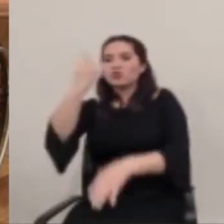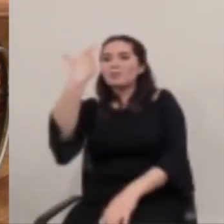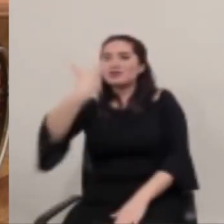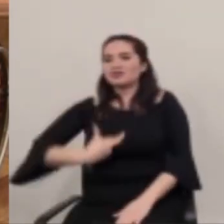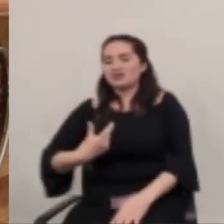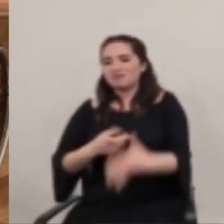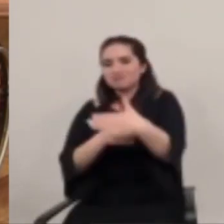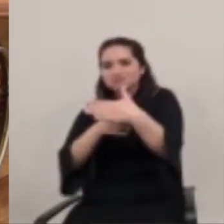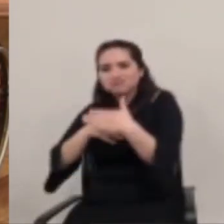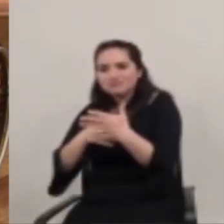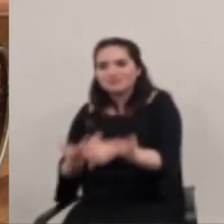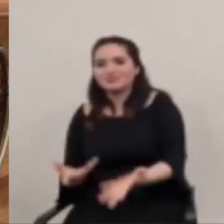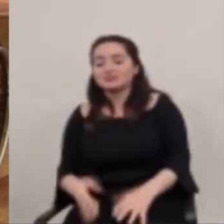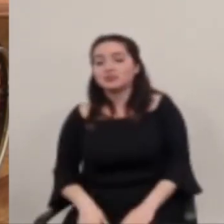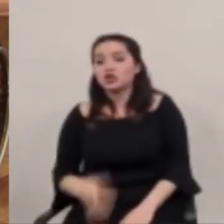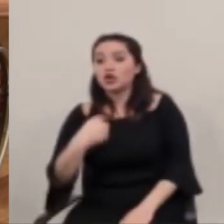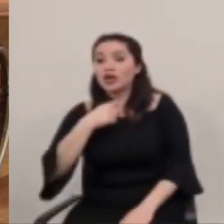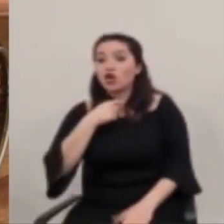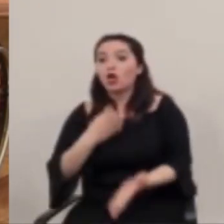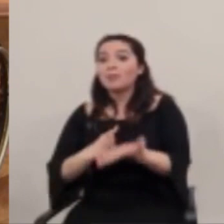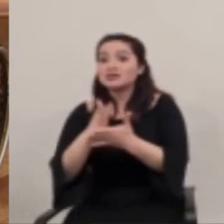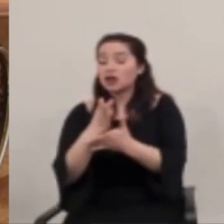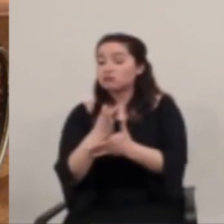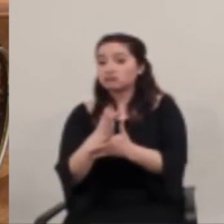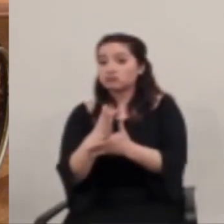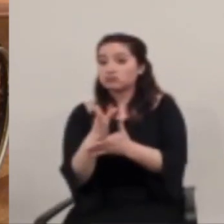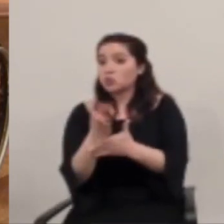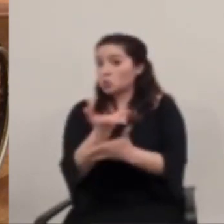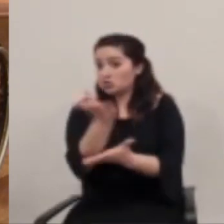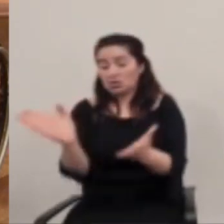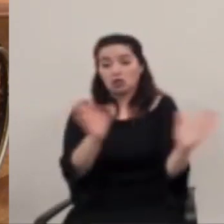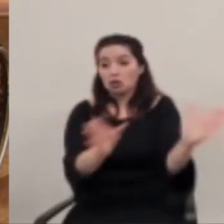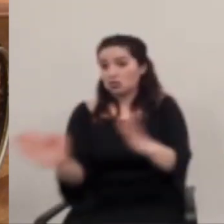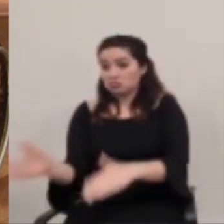quisiera comenzar primero con algo en el orden que ustedes quieran,